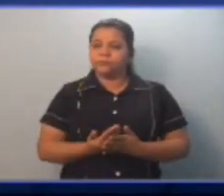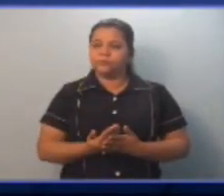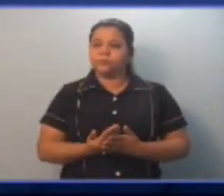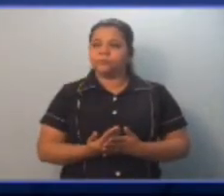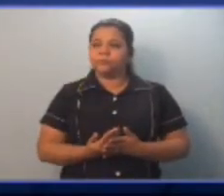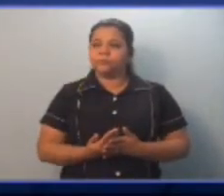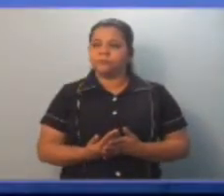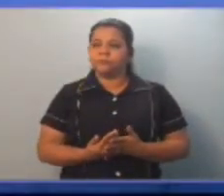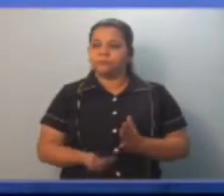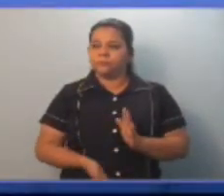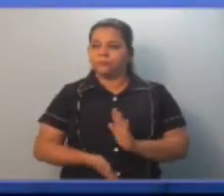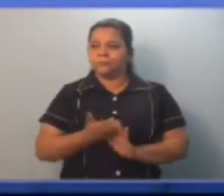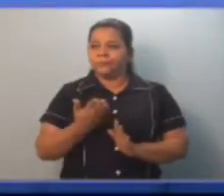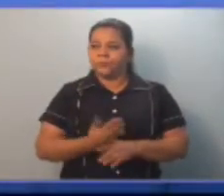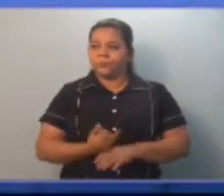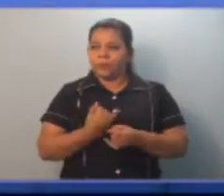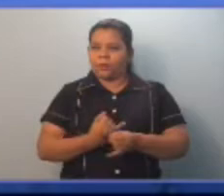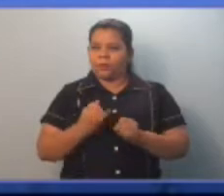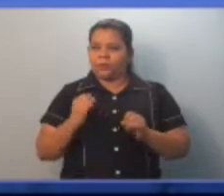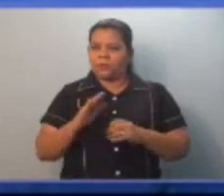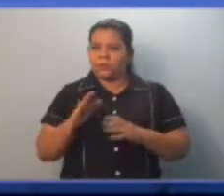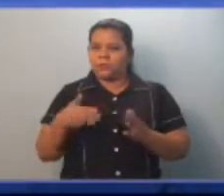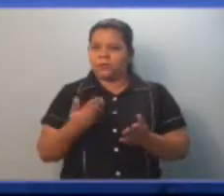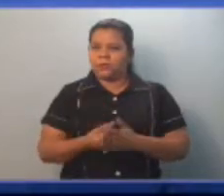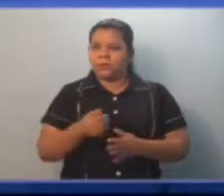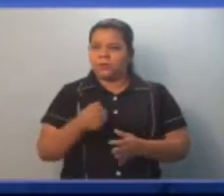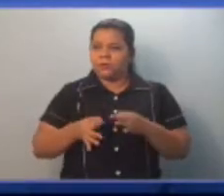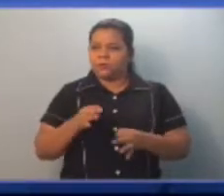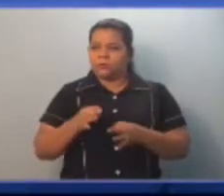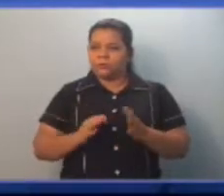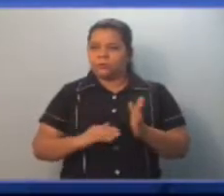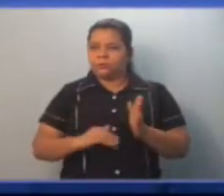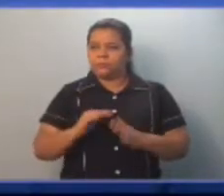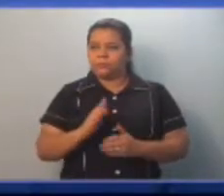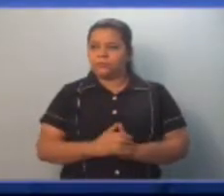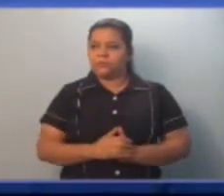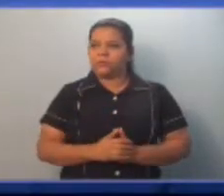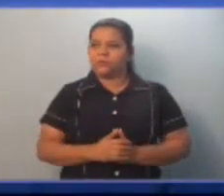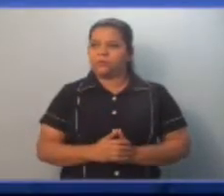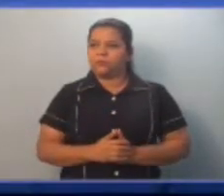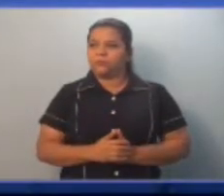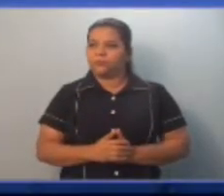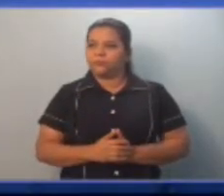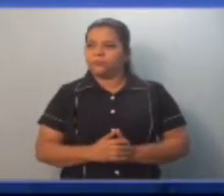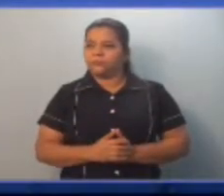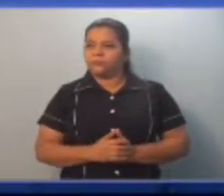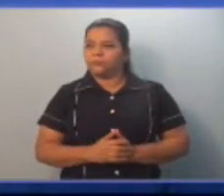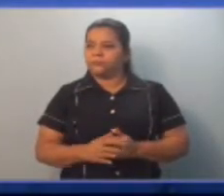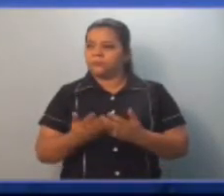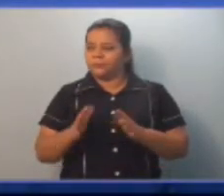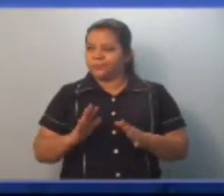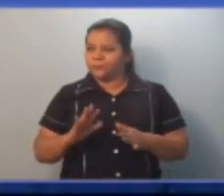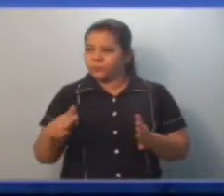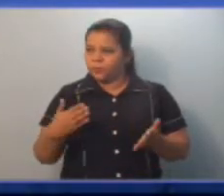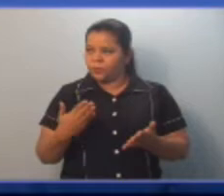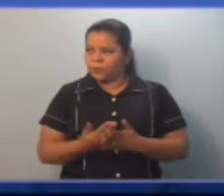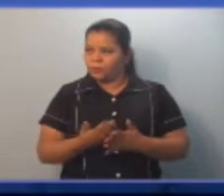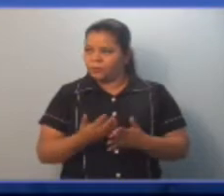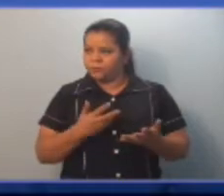la independencia de los jueces con respecto a Corte Plena. Es muy difícil que un